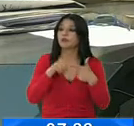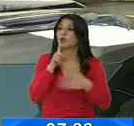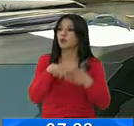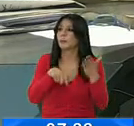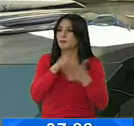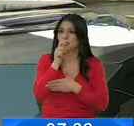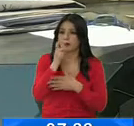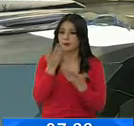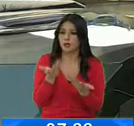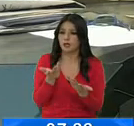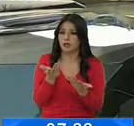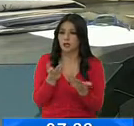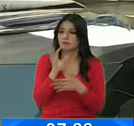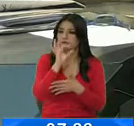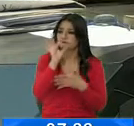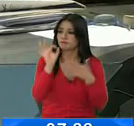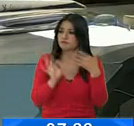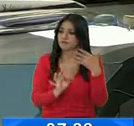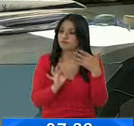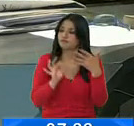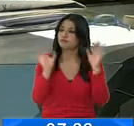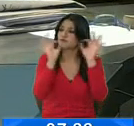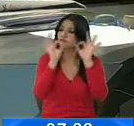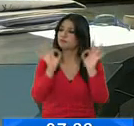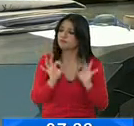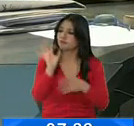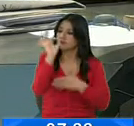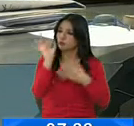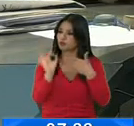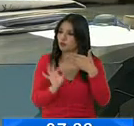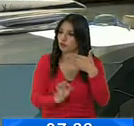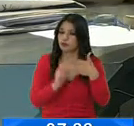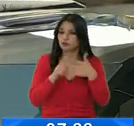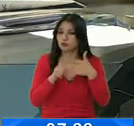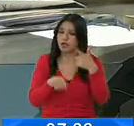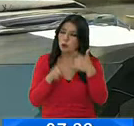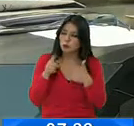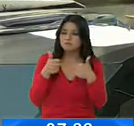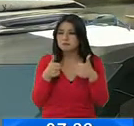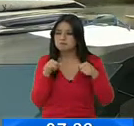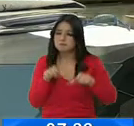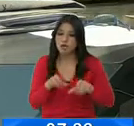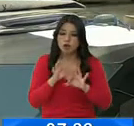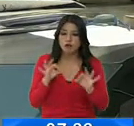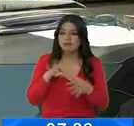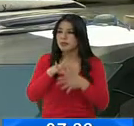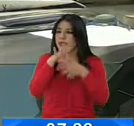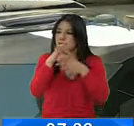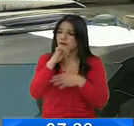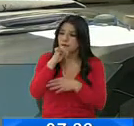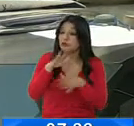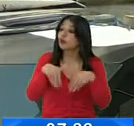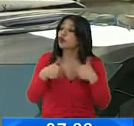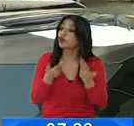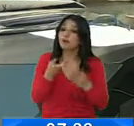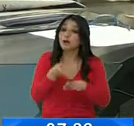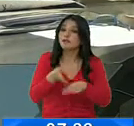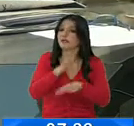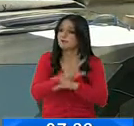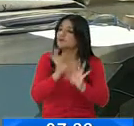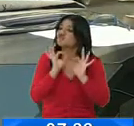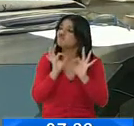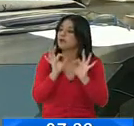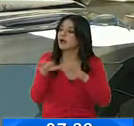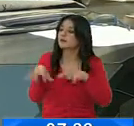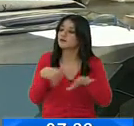veto a la proforma presupuestaria es decir cuentas a medias cuentas pendientes cómo sale la asamblea este año muy buen